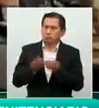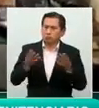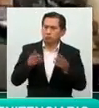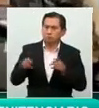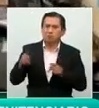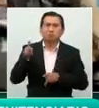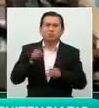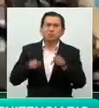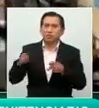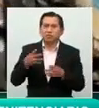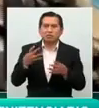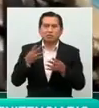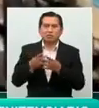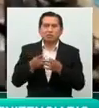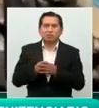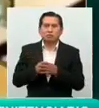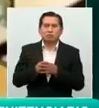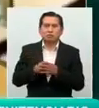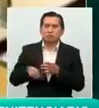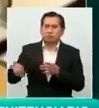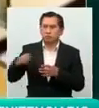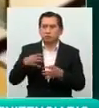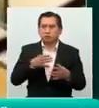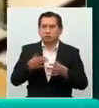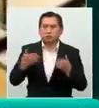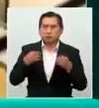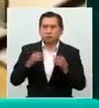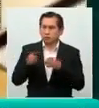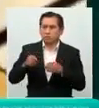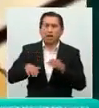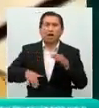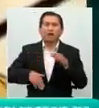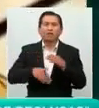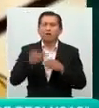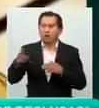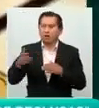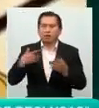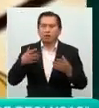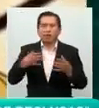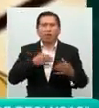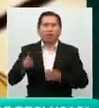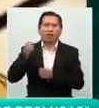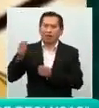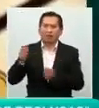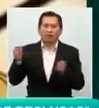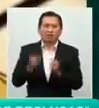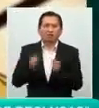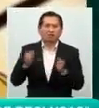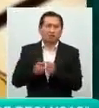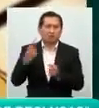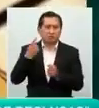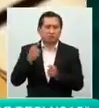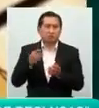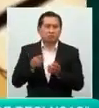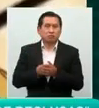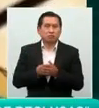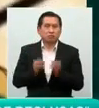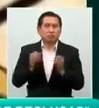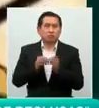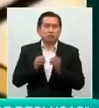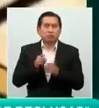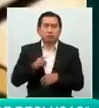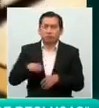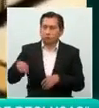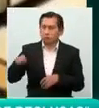libertad. Se habían postrado en el patio haciendo este reclamo. Tenemos entendido que igual hay